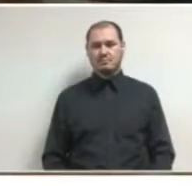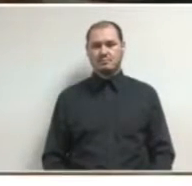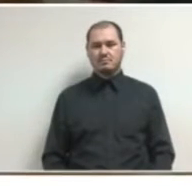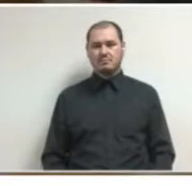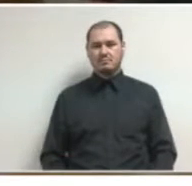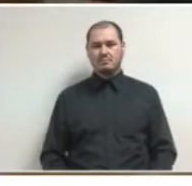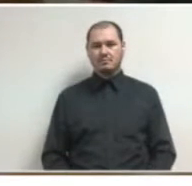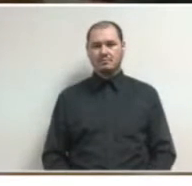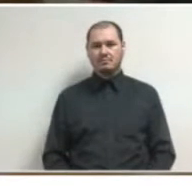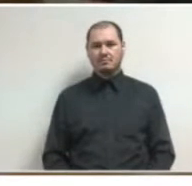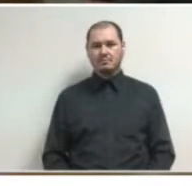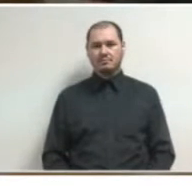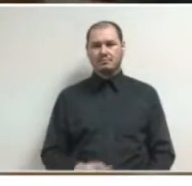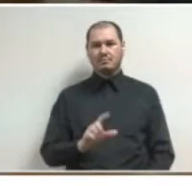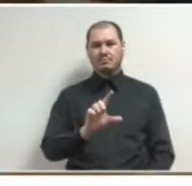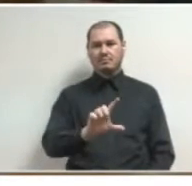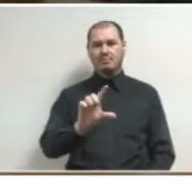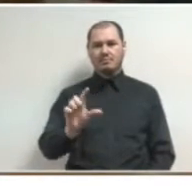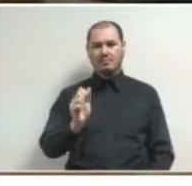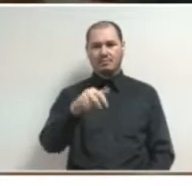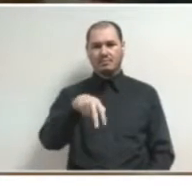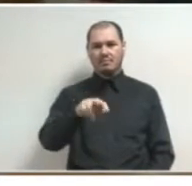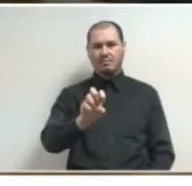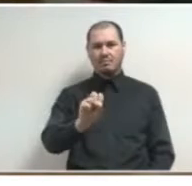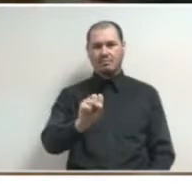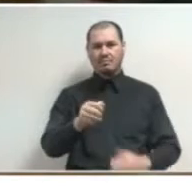Y en voto era Isa Yeguicoa.